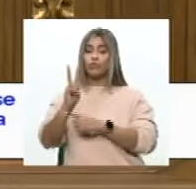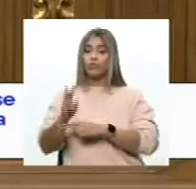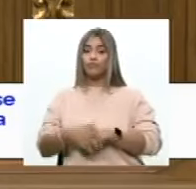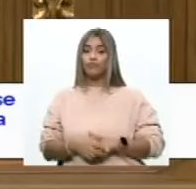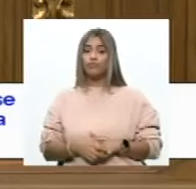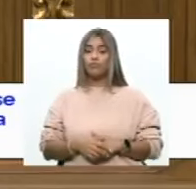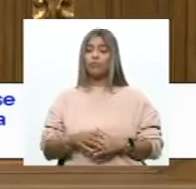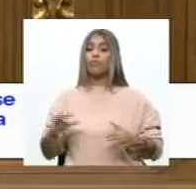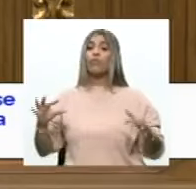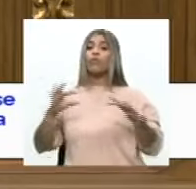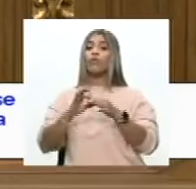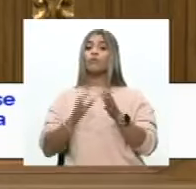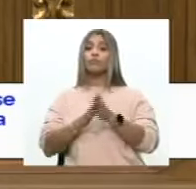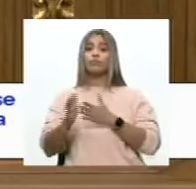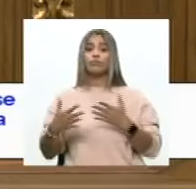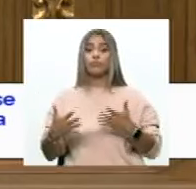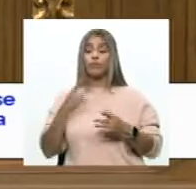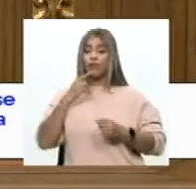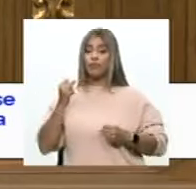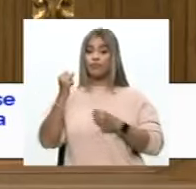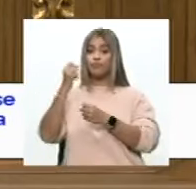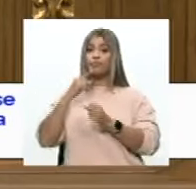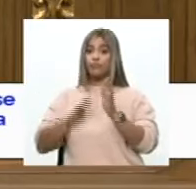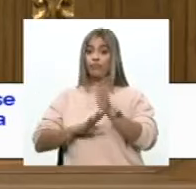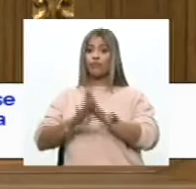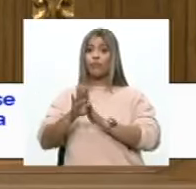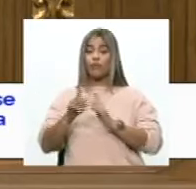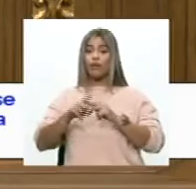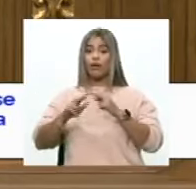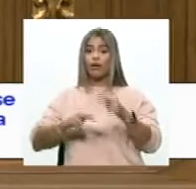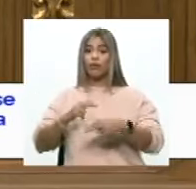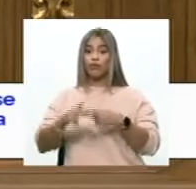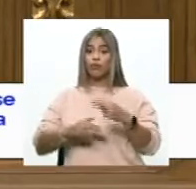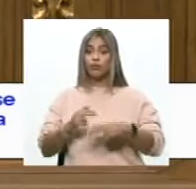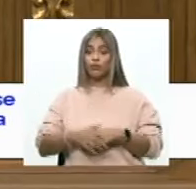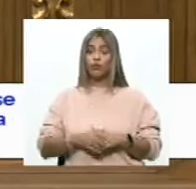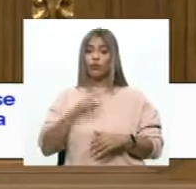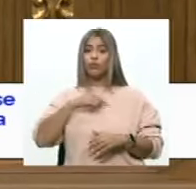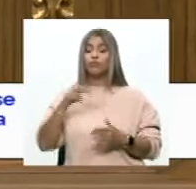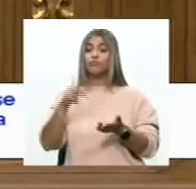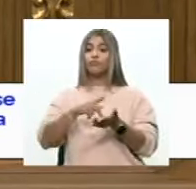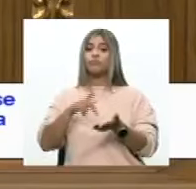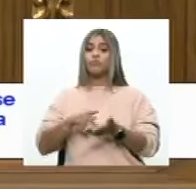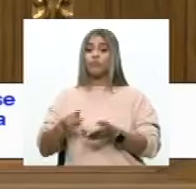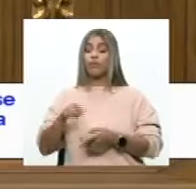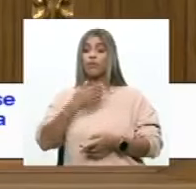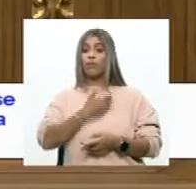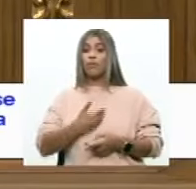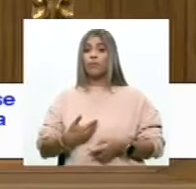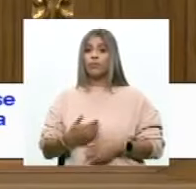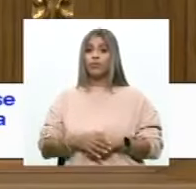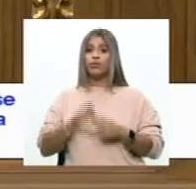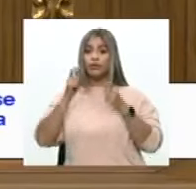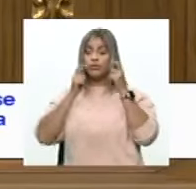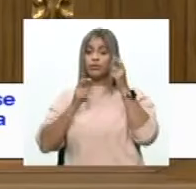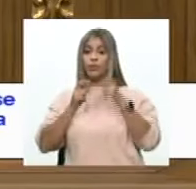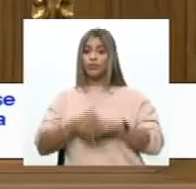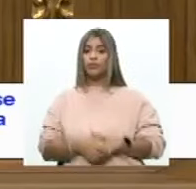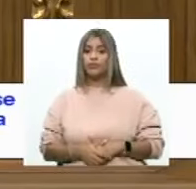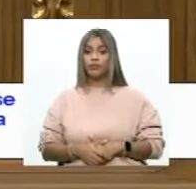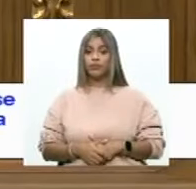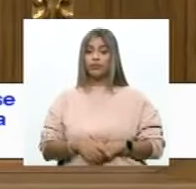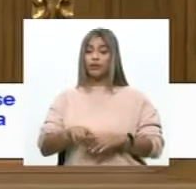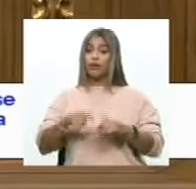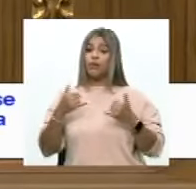en sintonía con los logros alcanzados en revolución desde la llegada del comandante eterno Hugo Chávez Frías